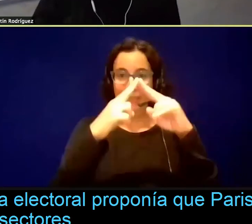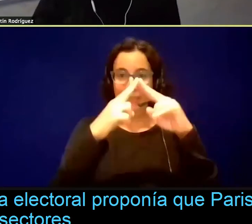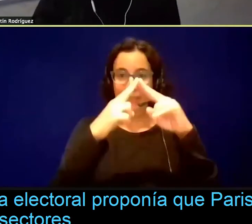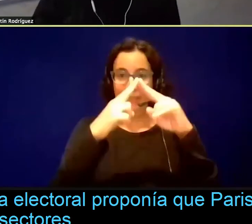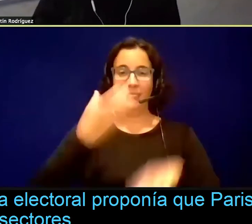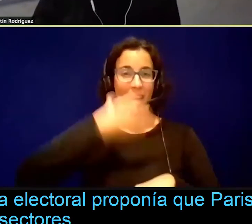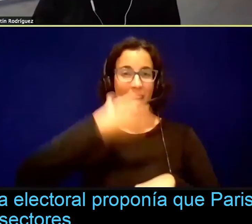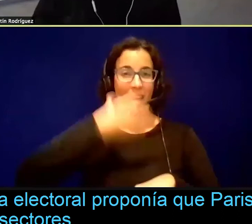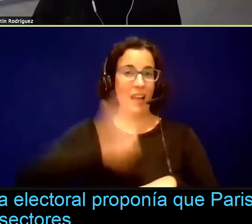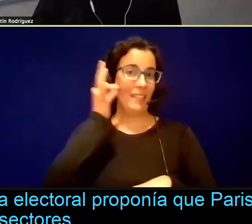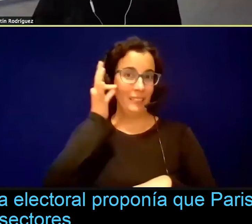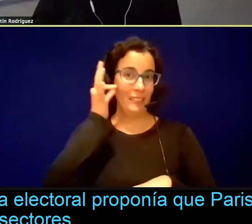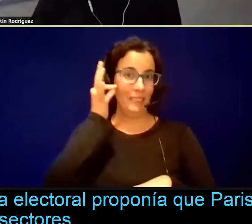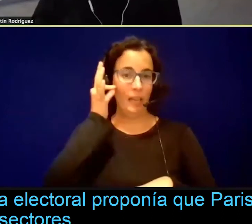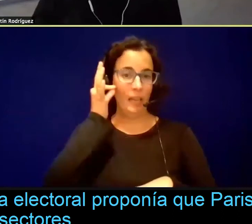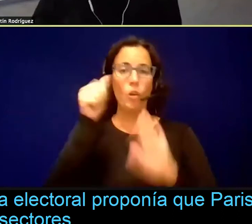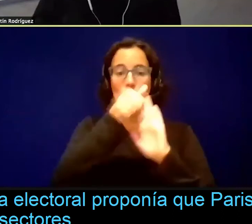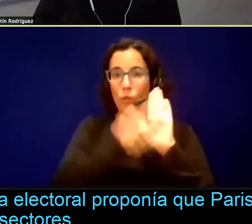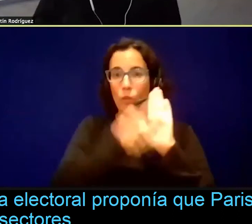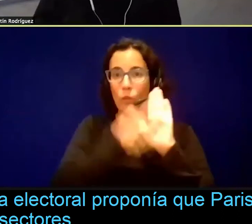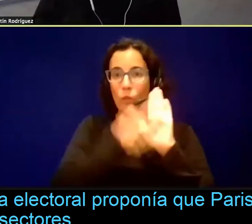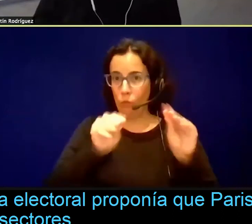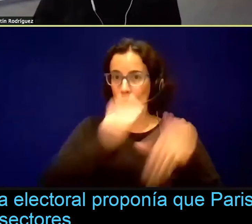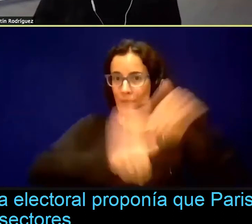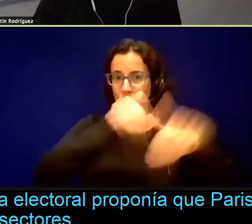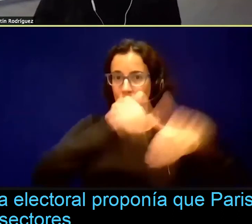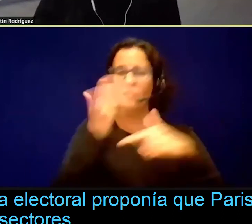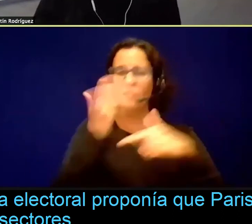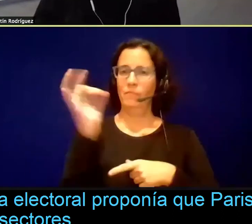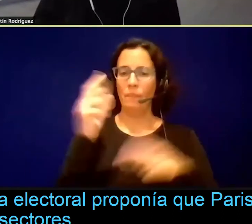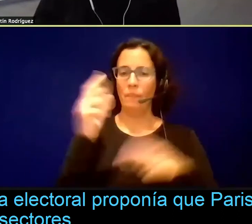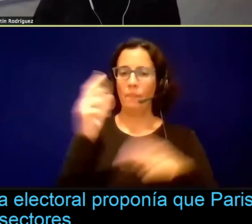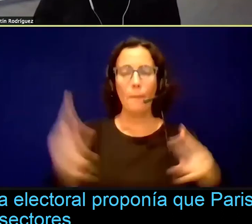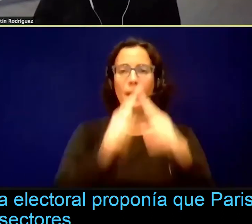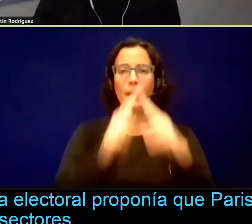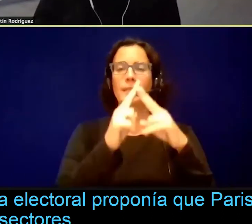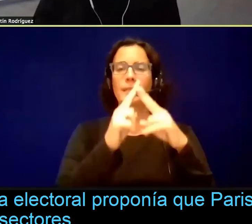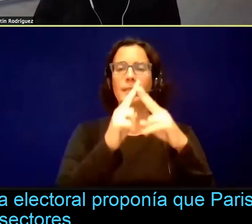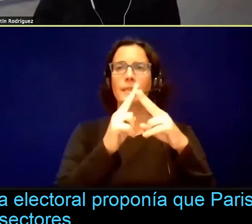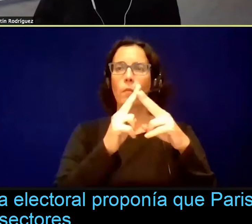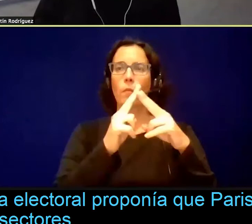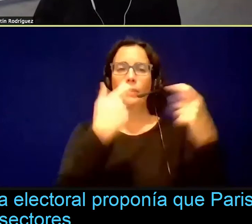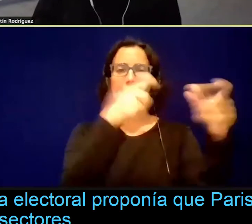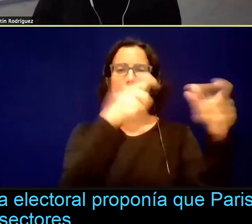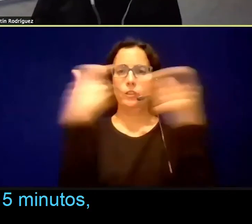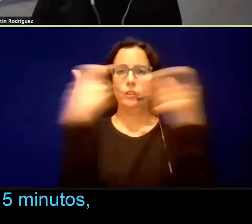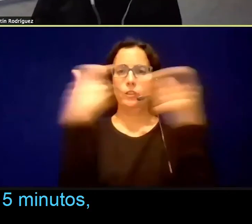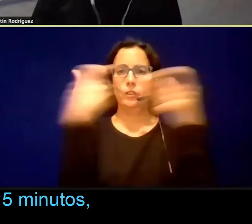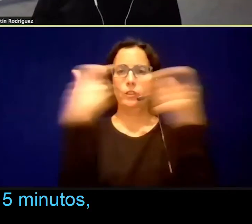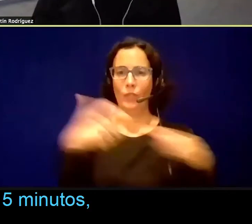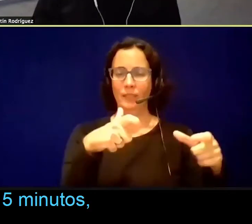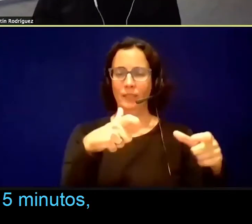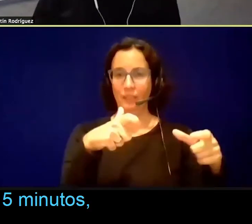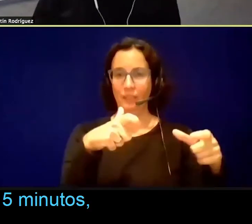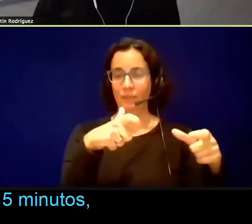electoral, ella lo que proponía es que París se dividiese como en sectores que le llaman el cronourbanismo, la ciudad de los